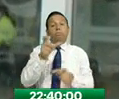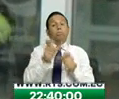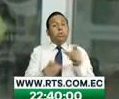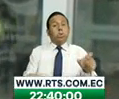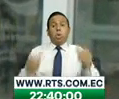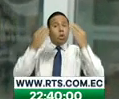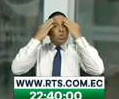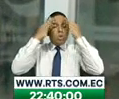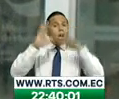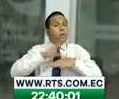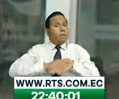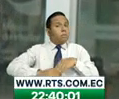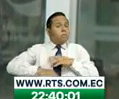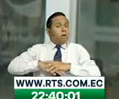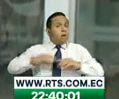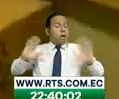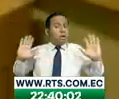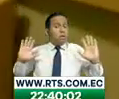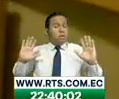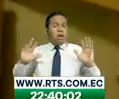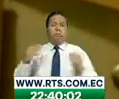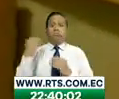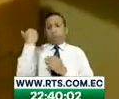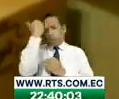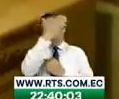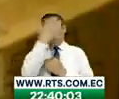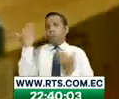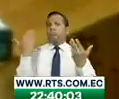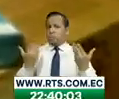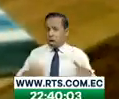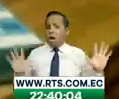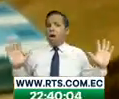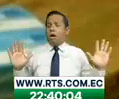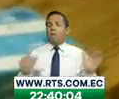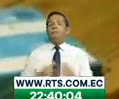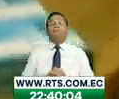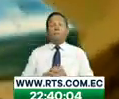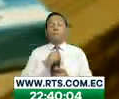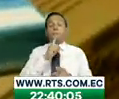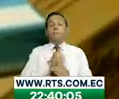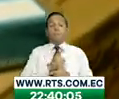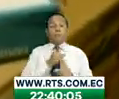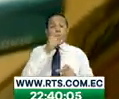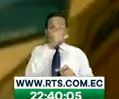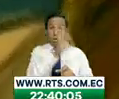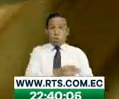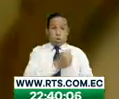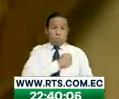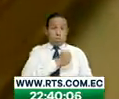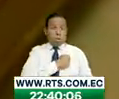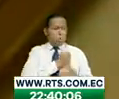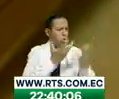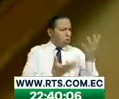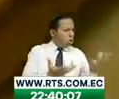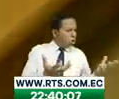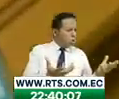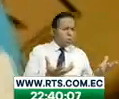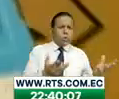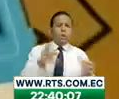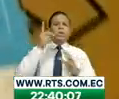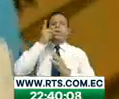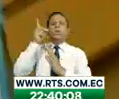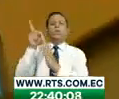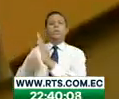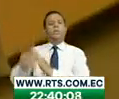fe y también resultaron estafados. La dueña del cargamento puso la denuncia en la policía judicial. Encontró en Facebook parte de su